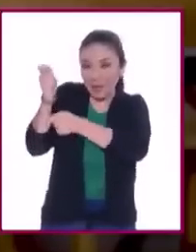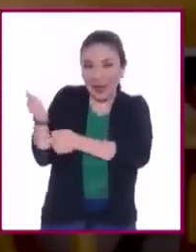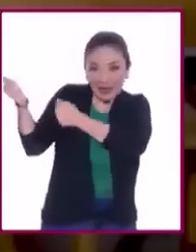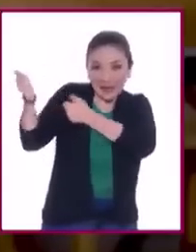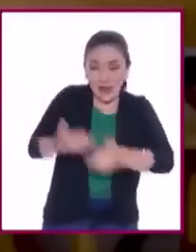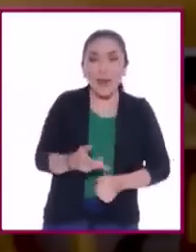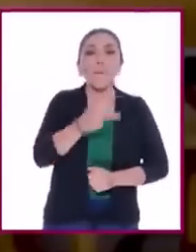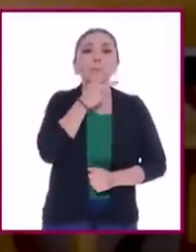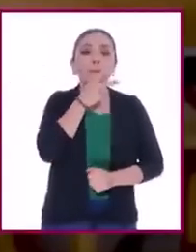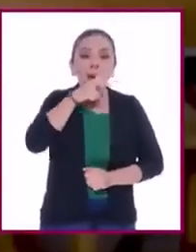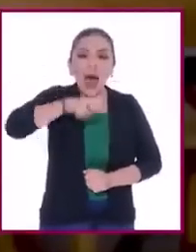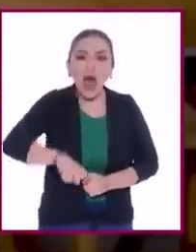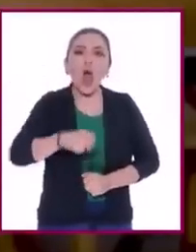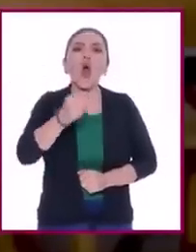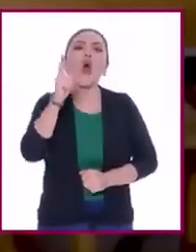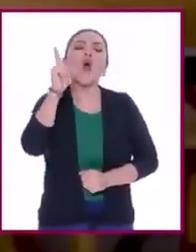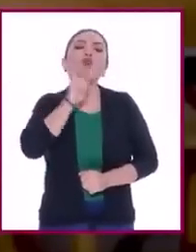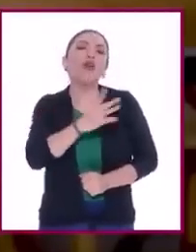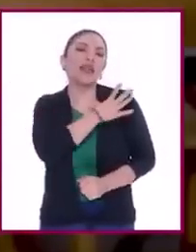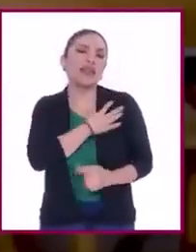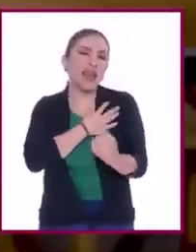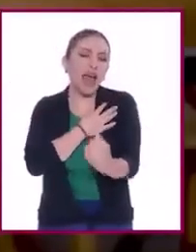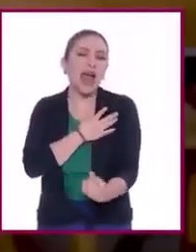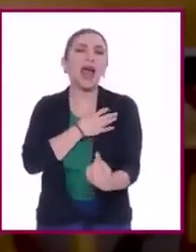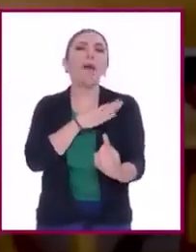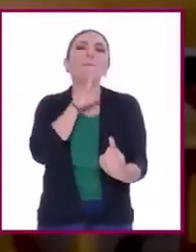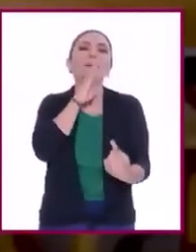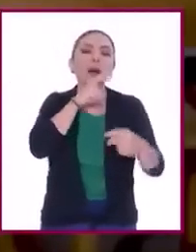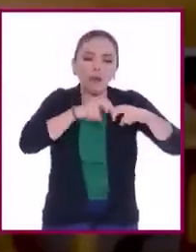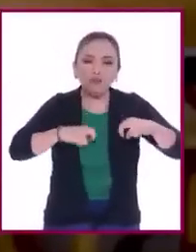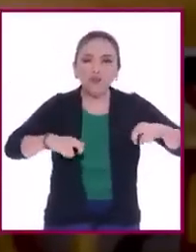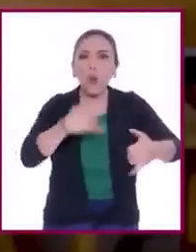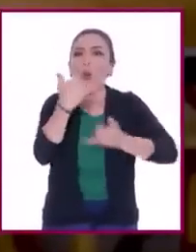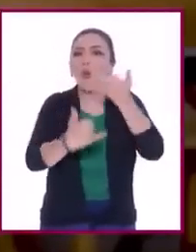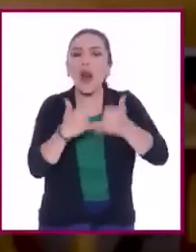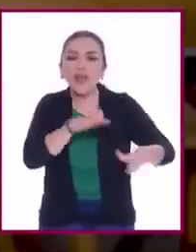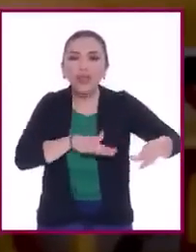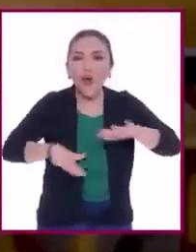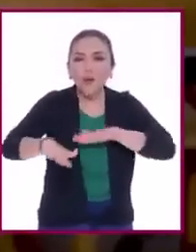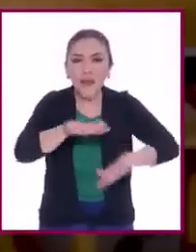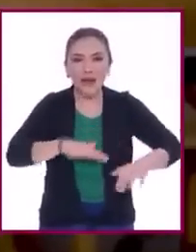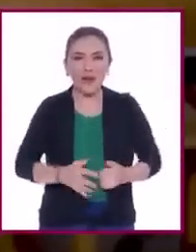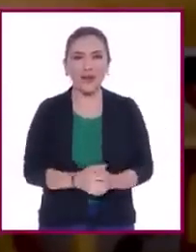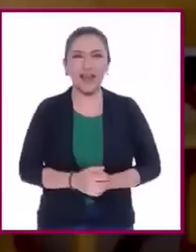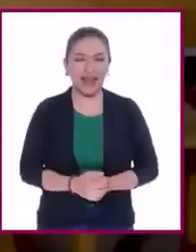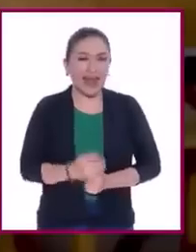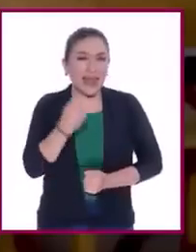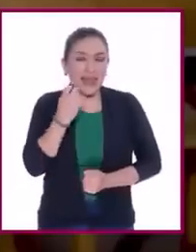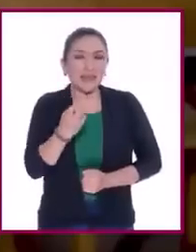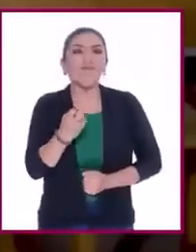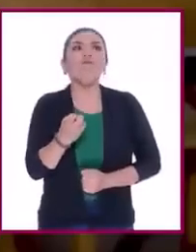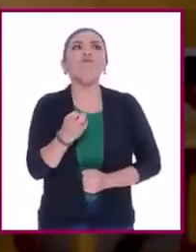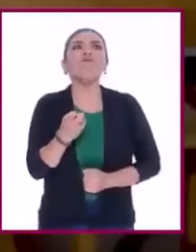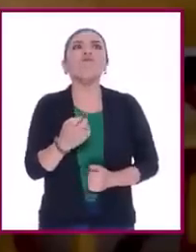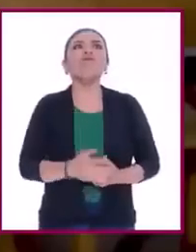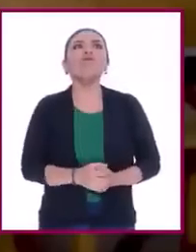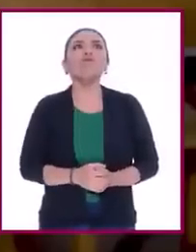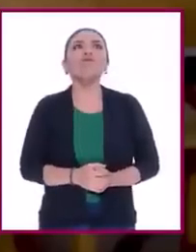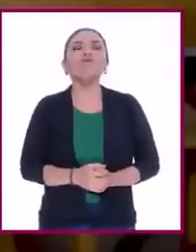el papá y la niña y la mamá están jugando en la mesa jugando dominó entonces están